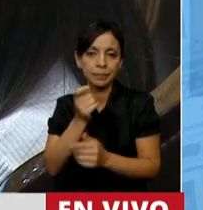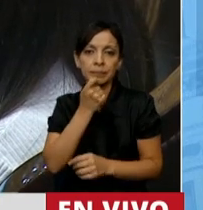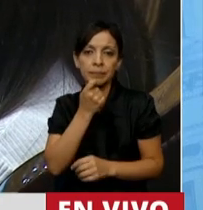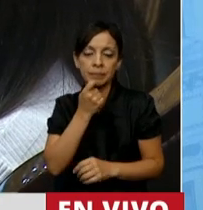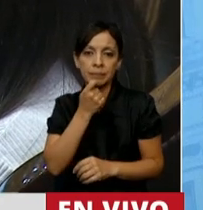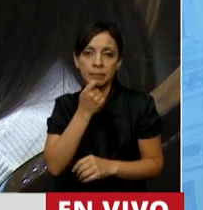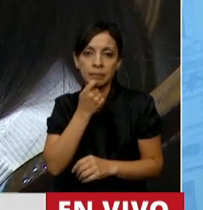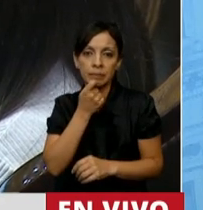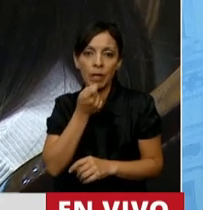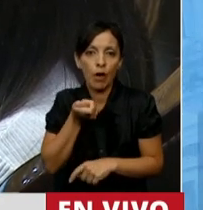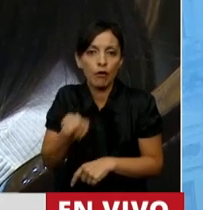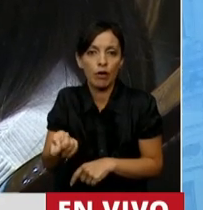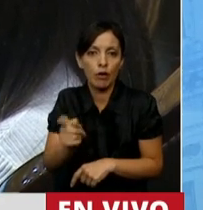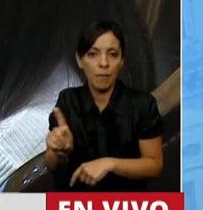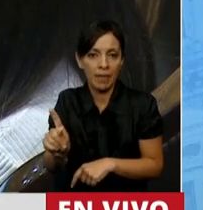el mandato de no matar.